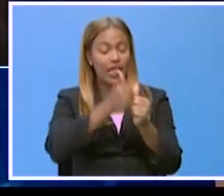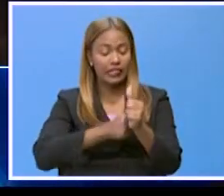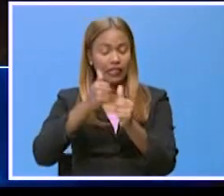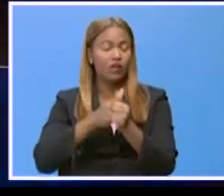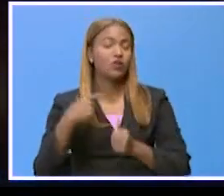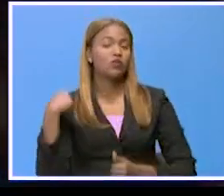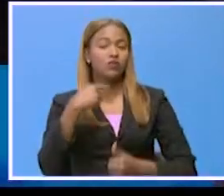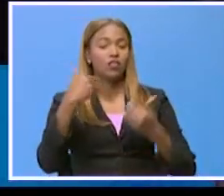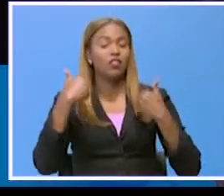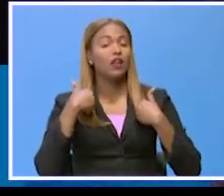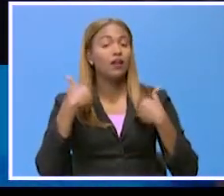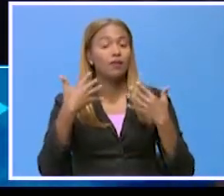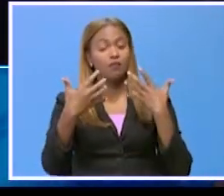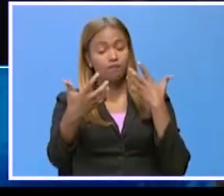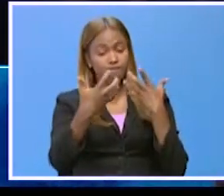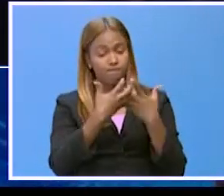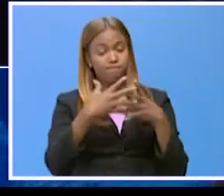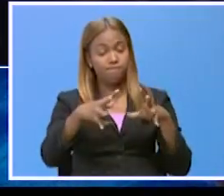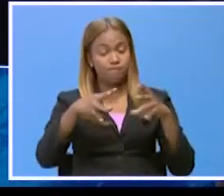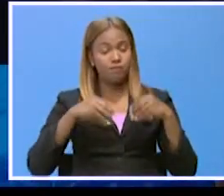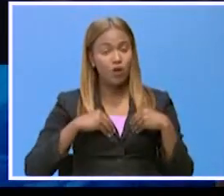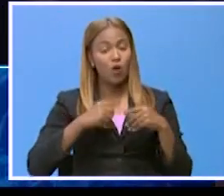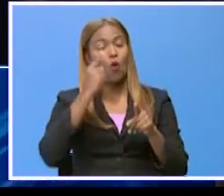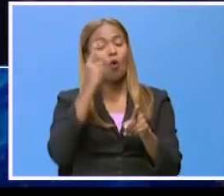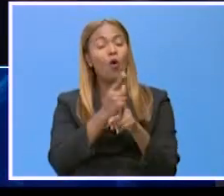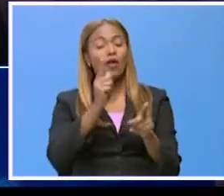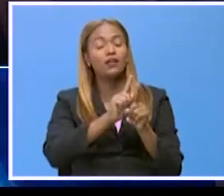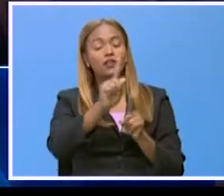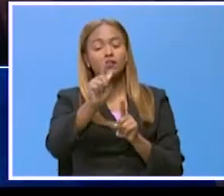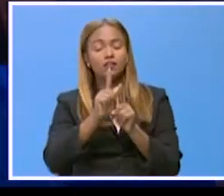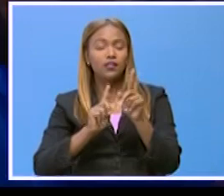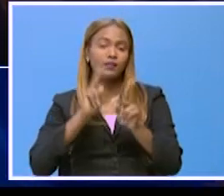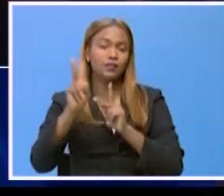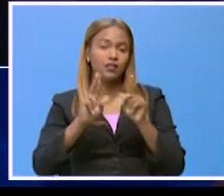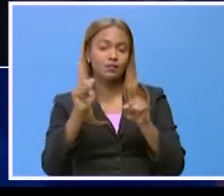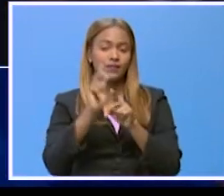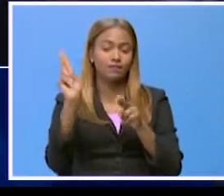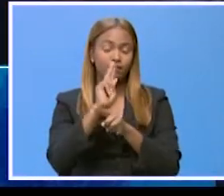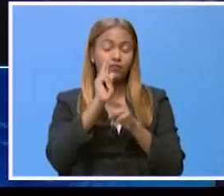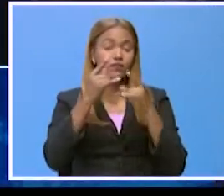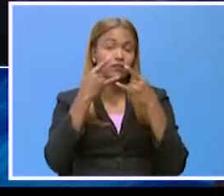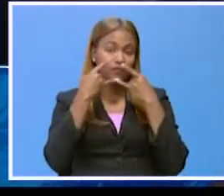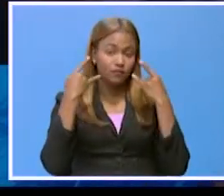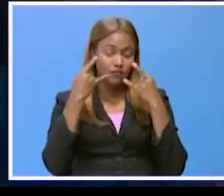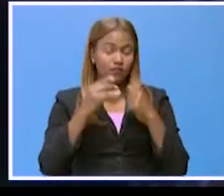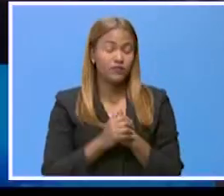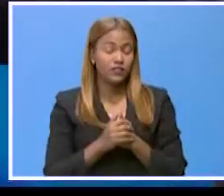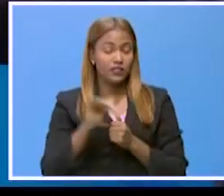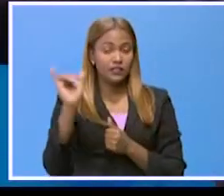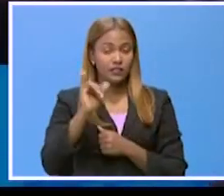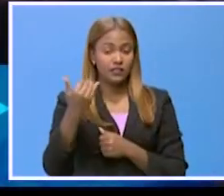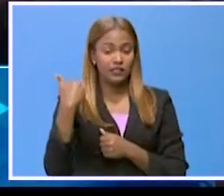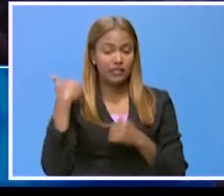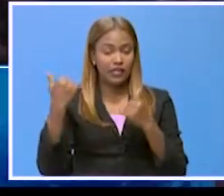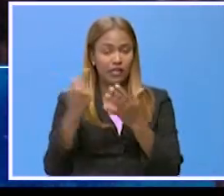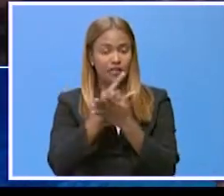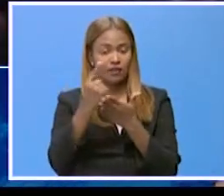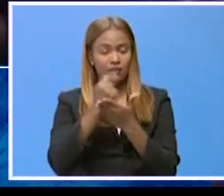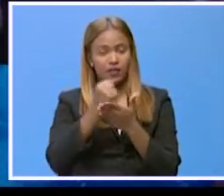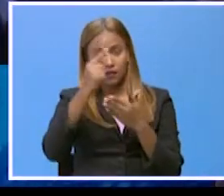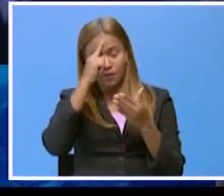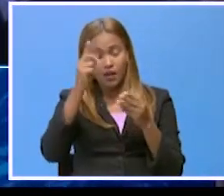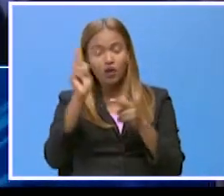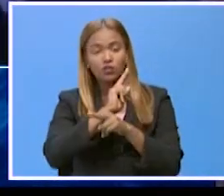que aplicar en él debido a distanciamiento y el uso de la mascarilla utilicemos esta semana santa para